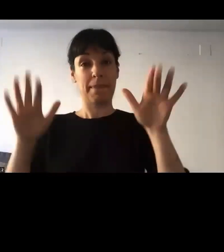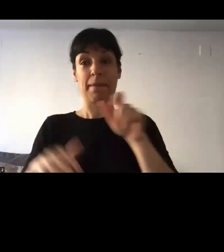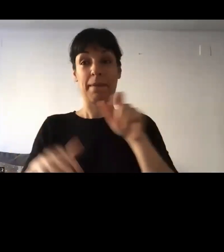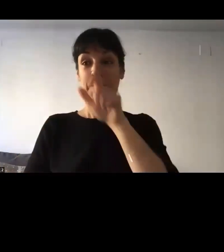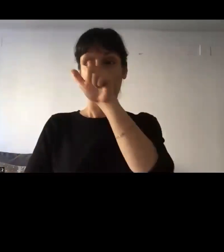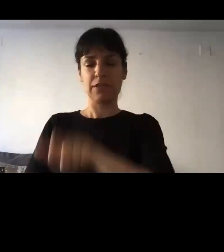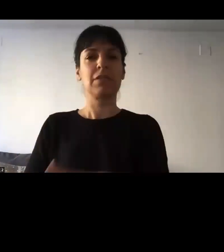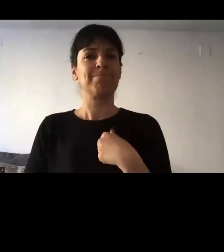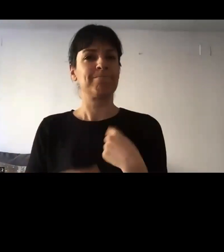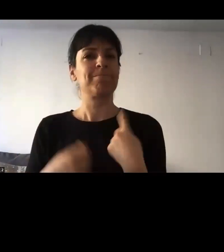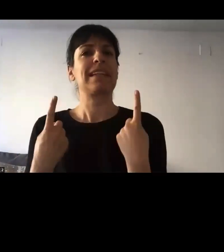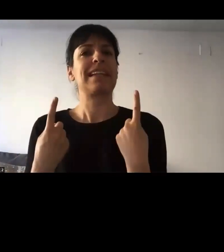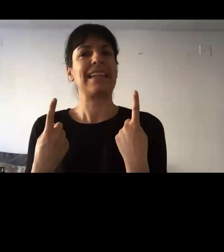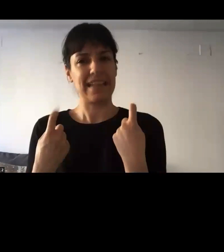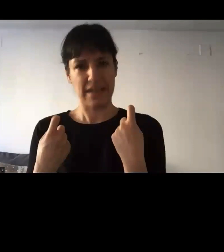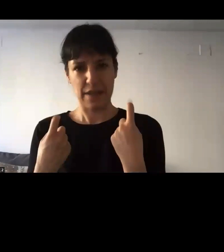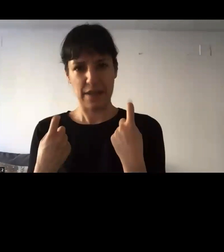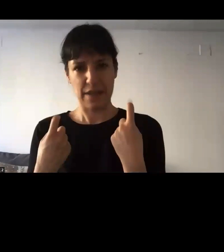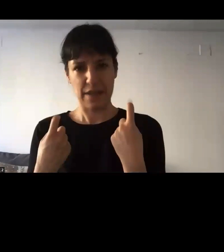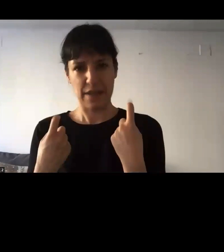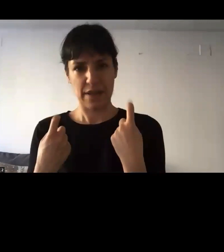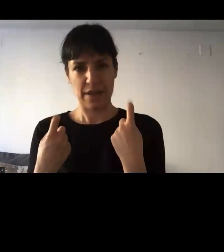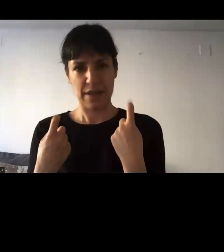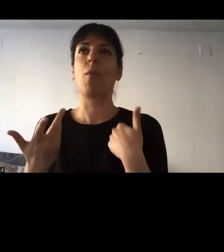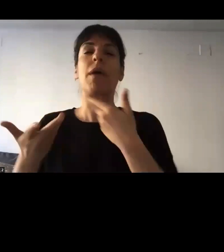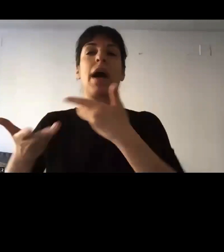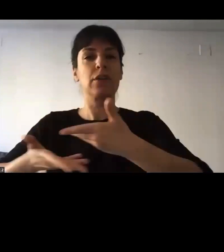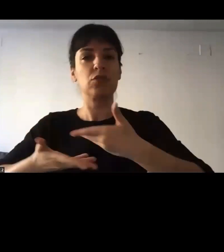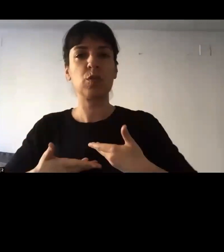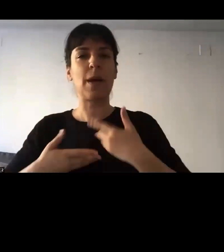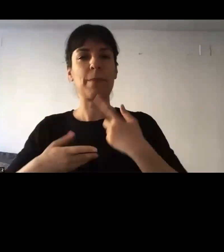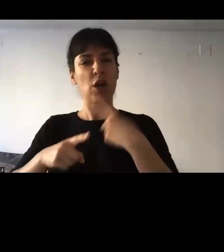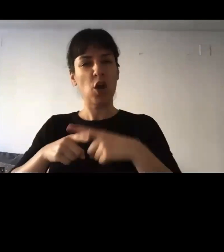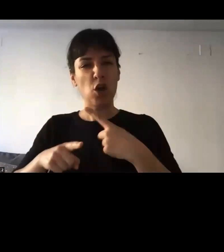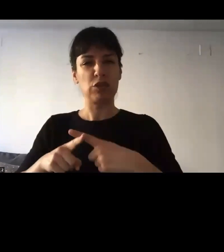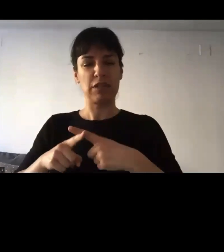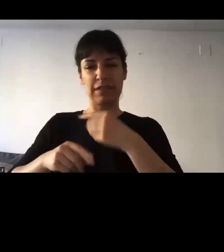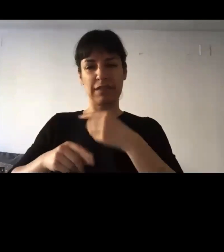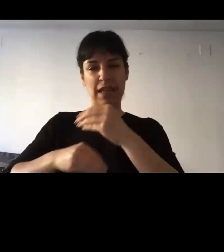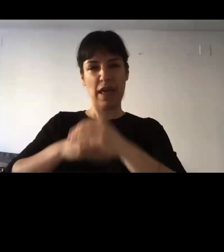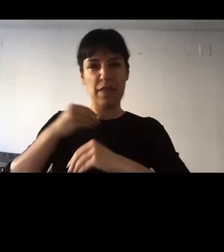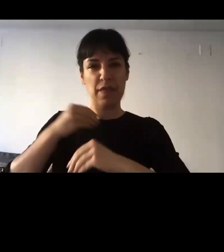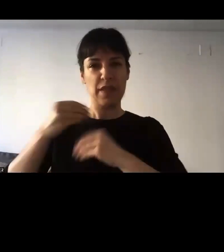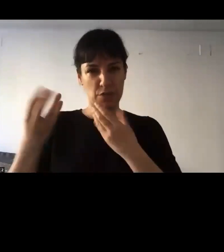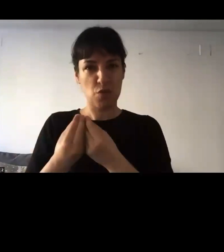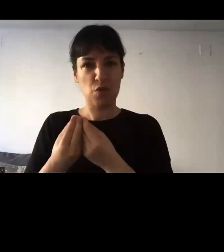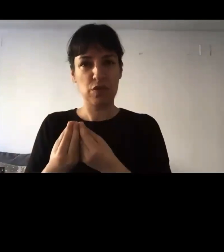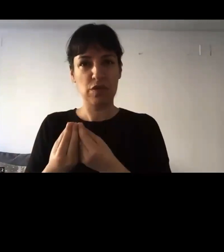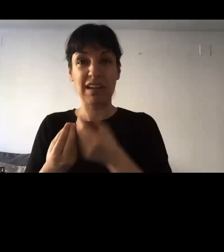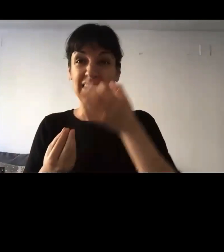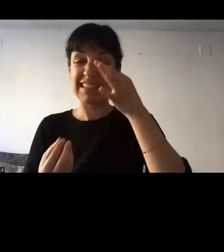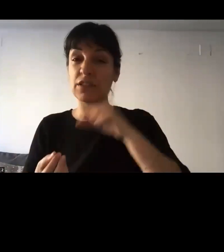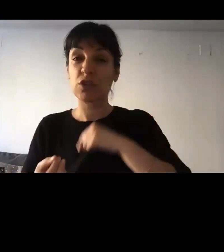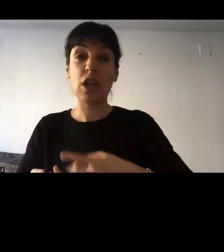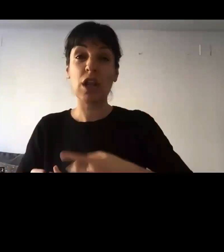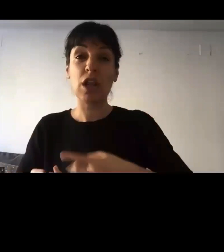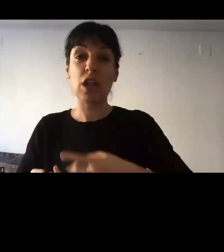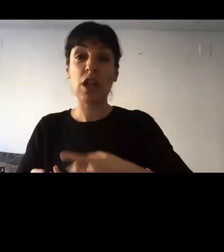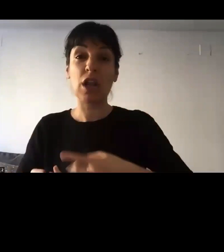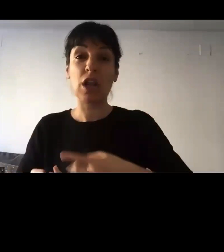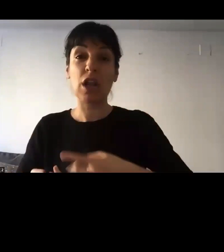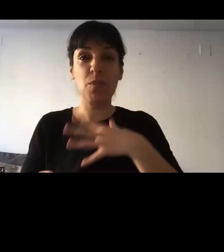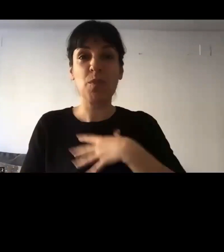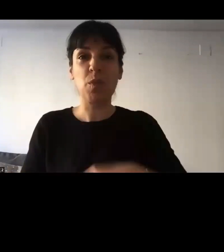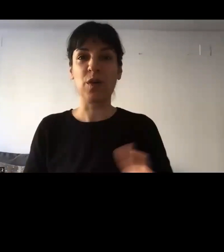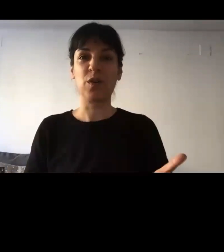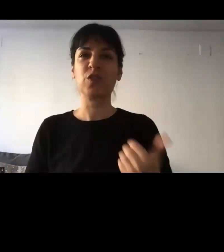necesito o la que me ayuda para hacer determinadas cosas, realmente me siento libre porque puedo hacer lo que yo realmente